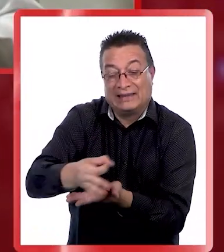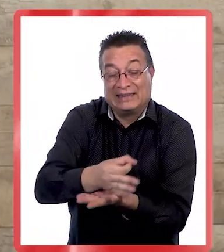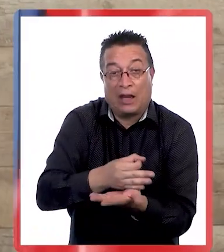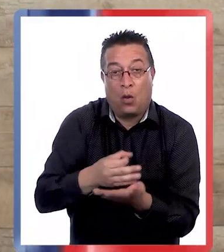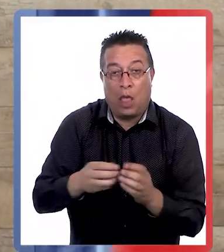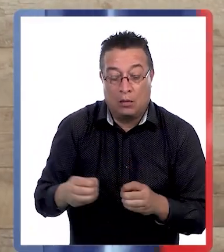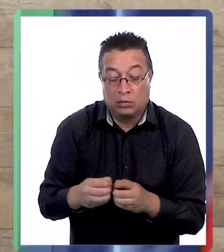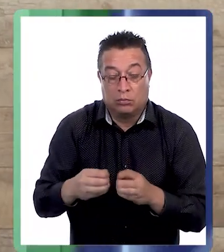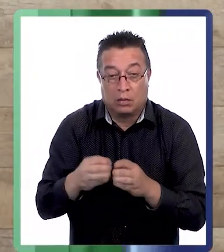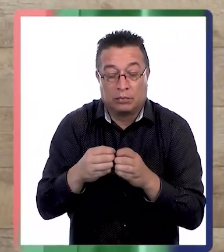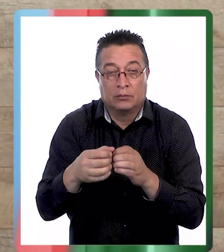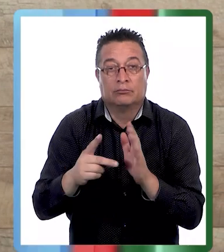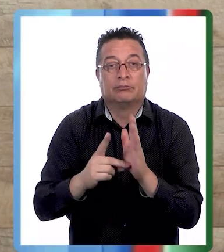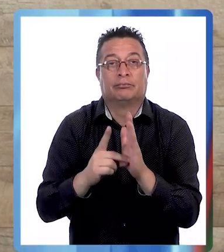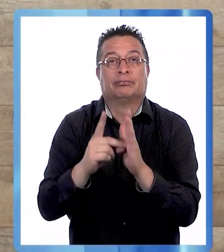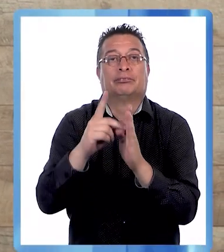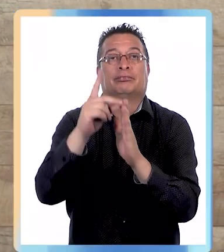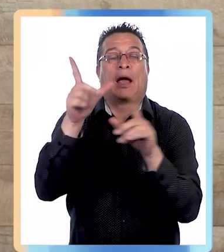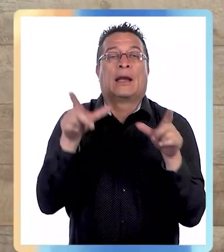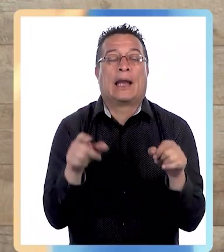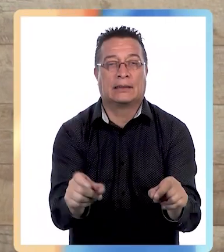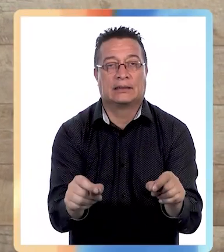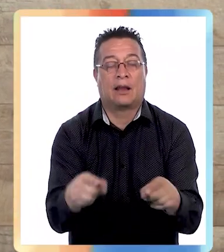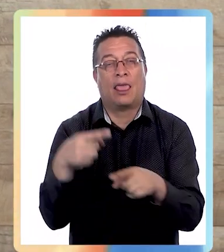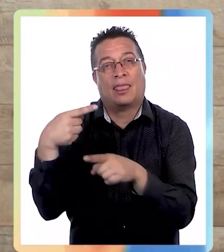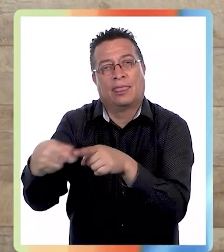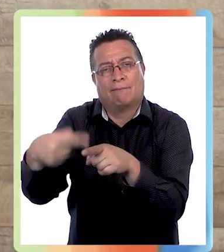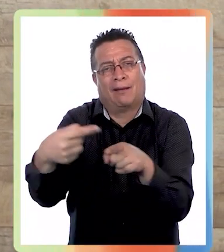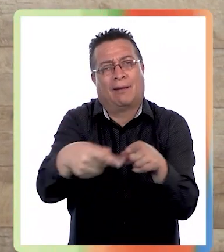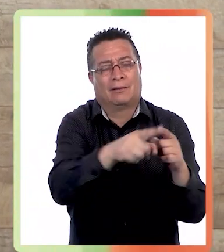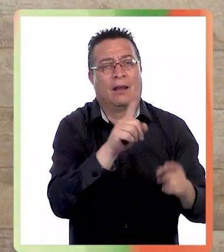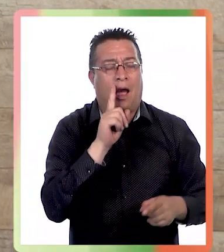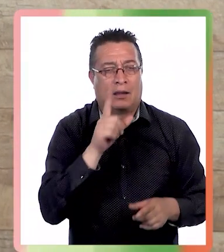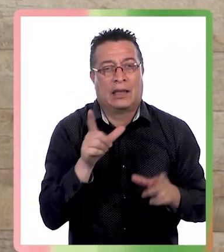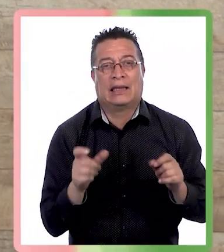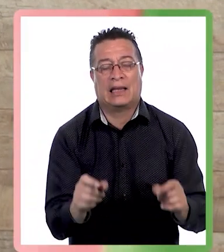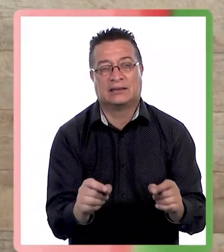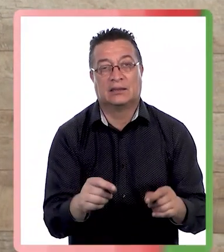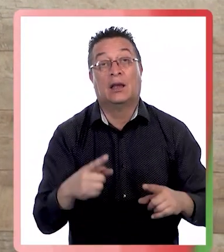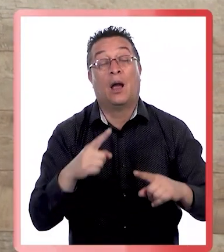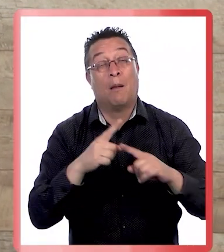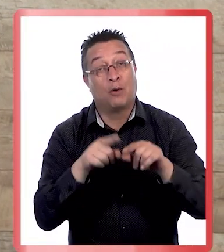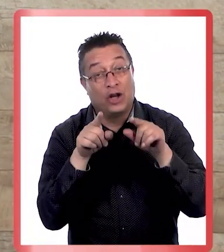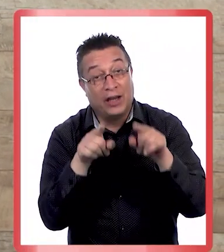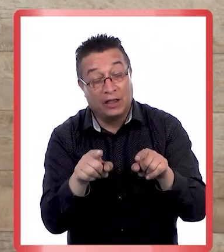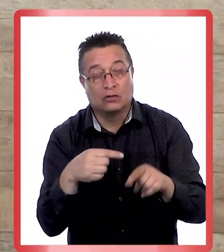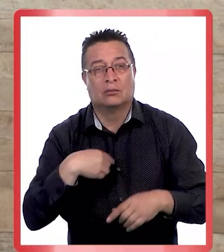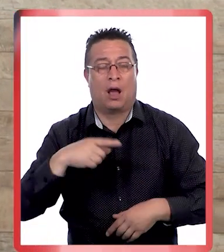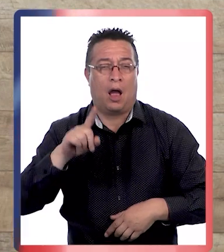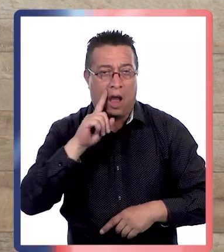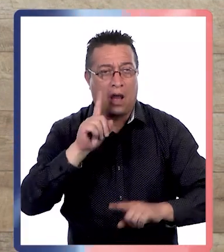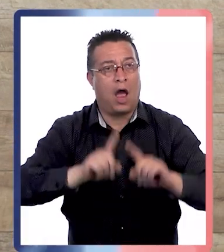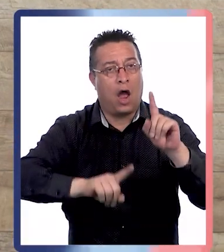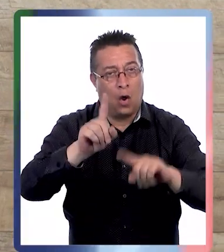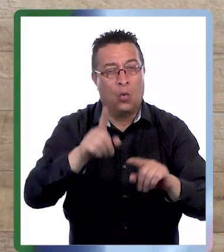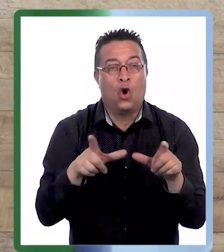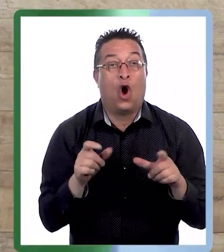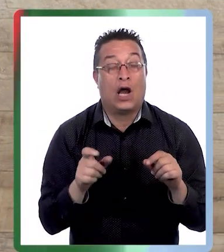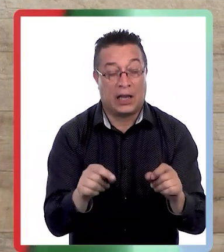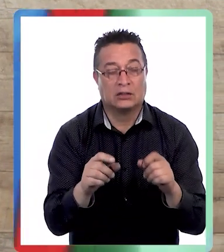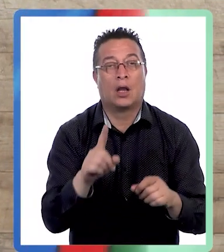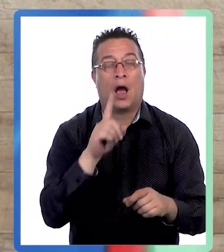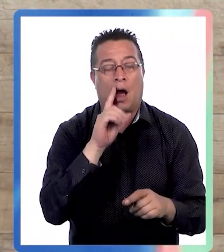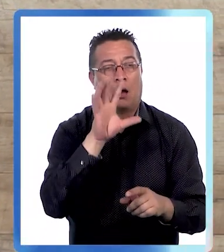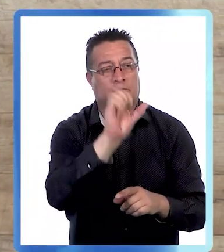al desarrollo del cáncer, a los diferentes cánceres que tenemos. Y por lo tanto, tenemos en algunos cánceres la oportunidad